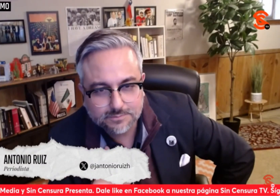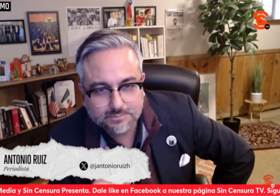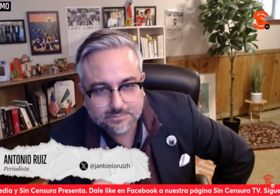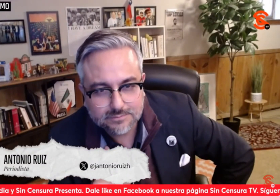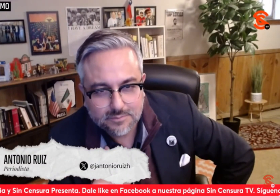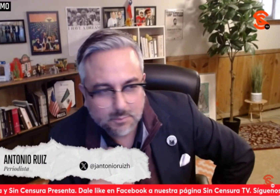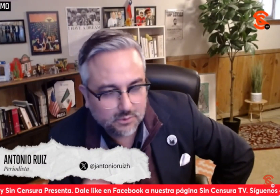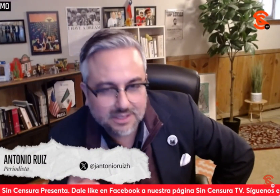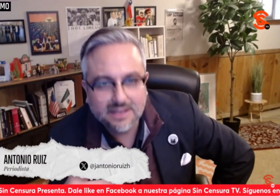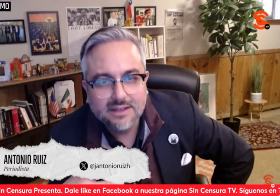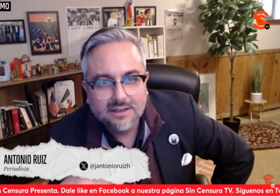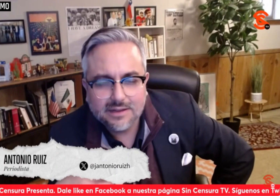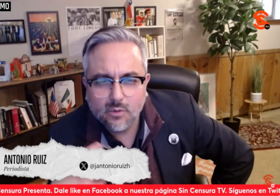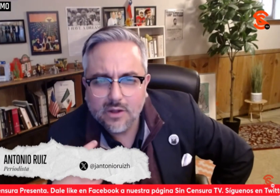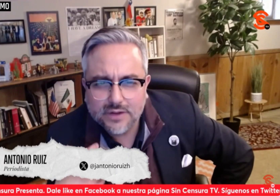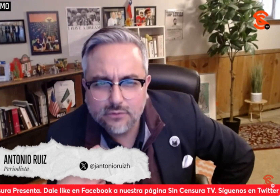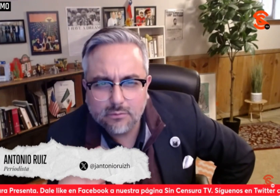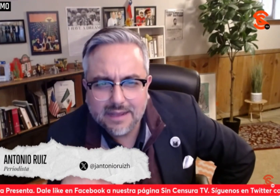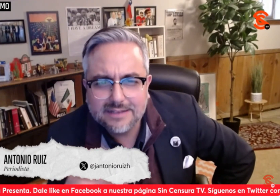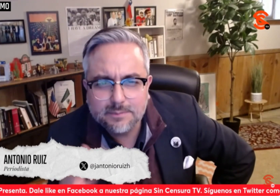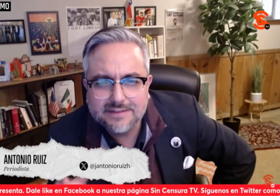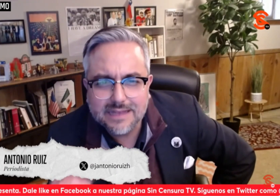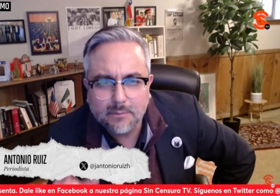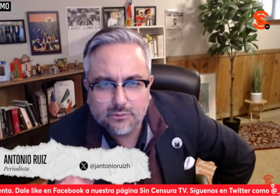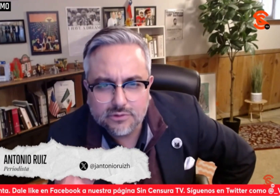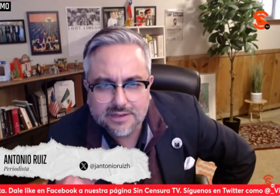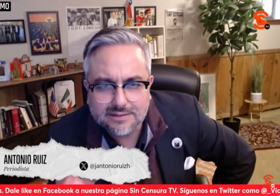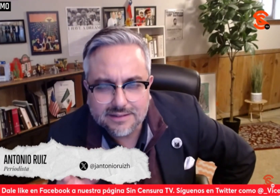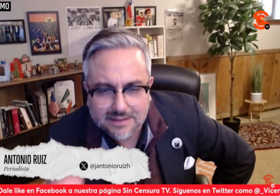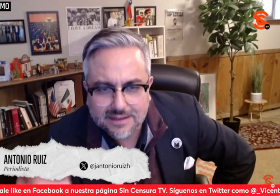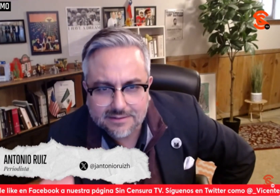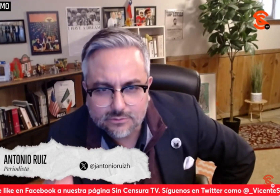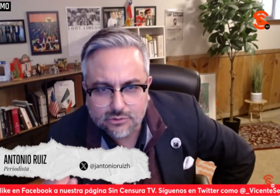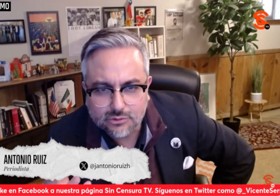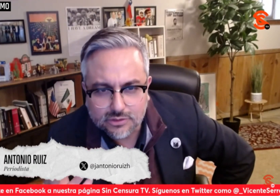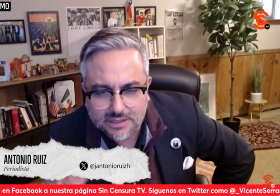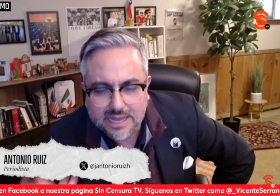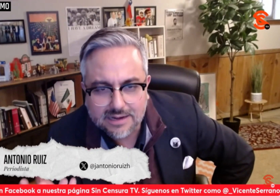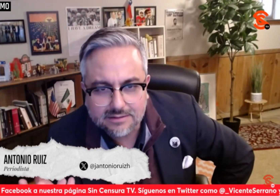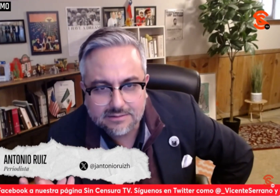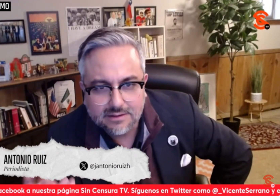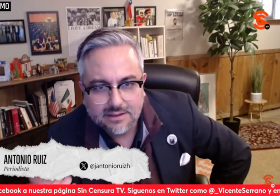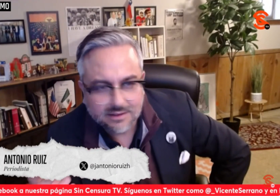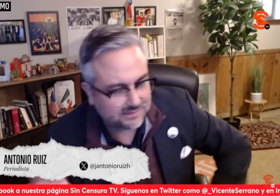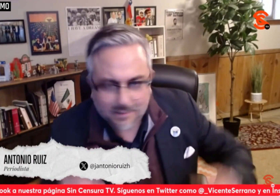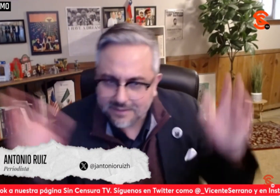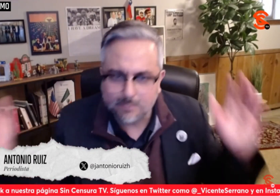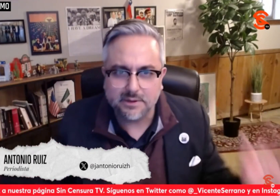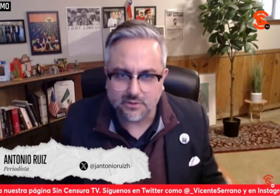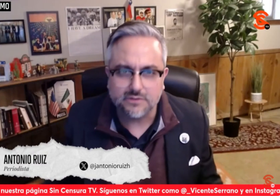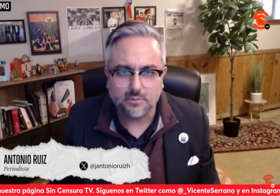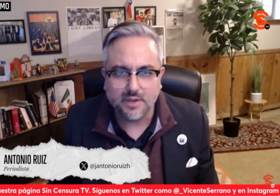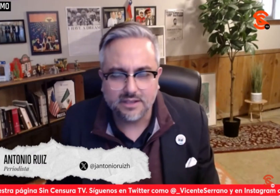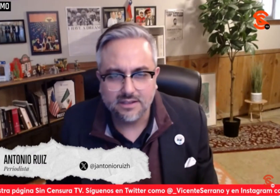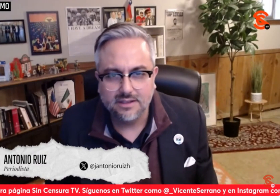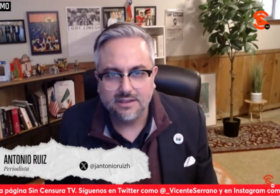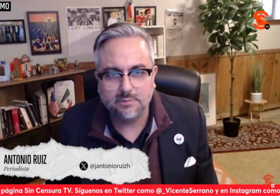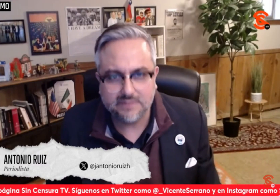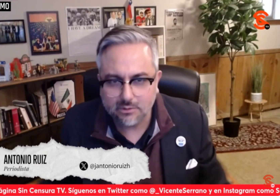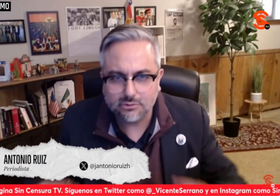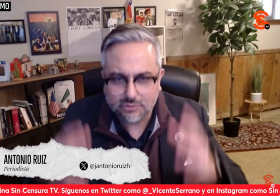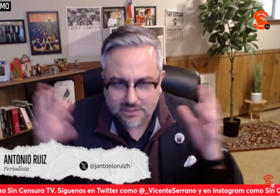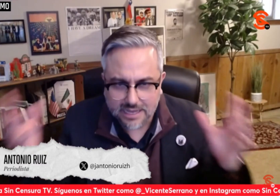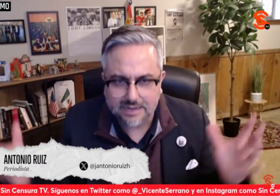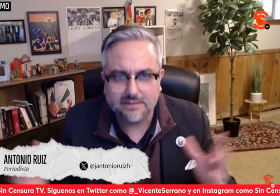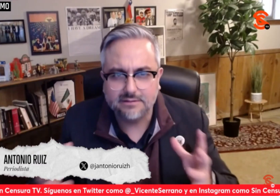paleros, porque de alguna u otra forma expresamos nuestras ideas, nuestros ideales, que se valen el periodismo,